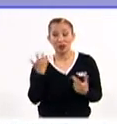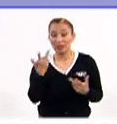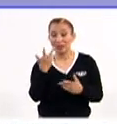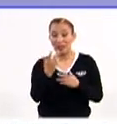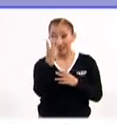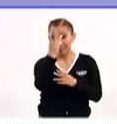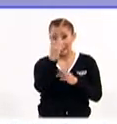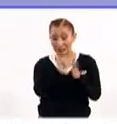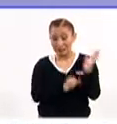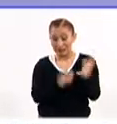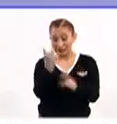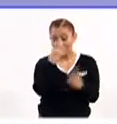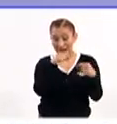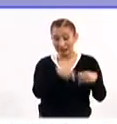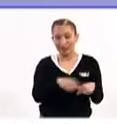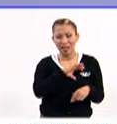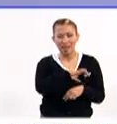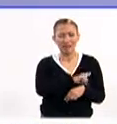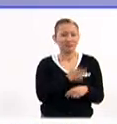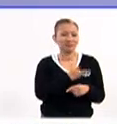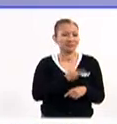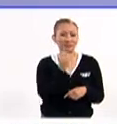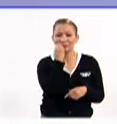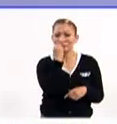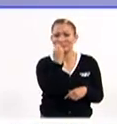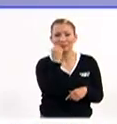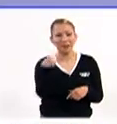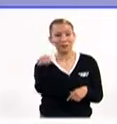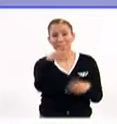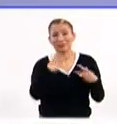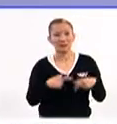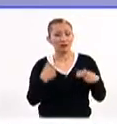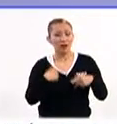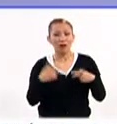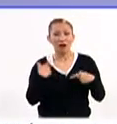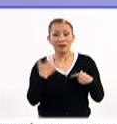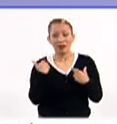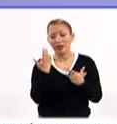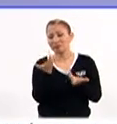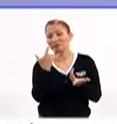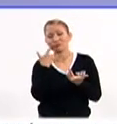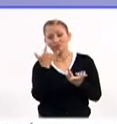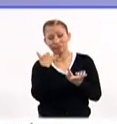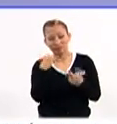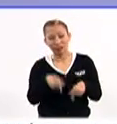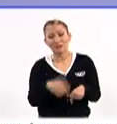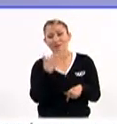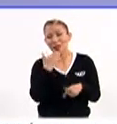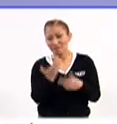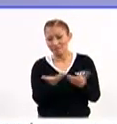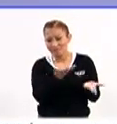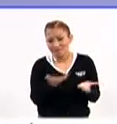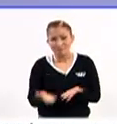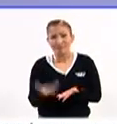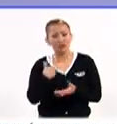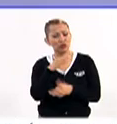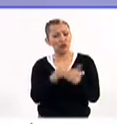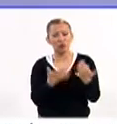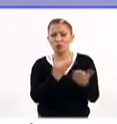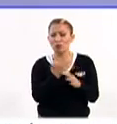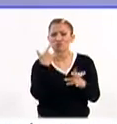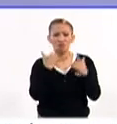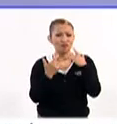3 meses y estoy enamorado de la comida y de la gente que me recibió muy bien. Han sido todos